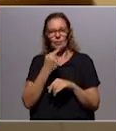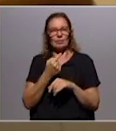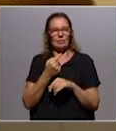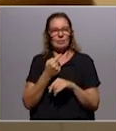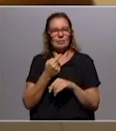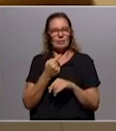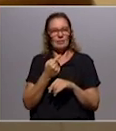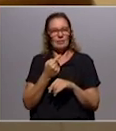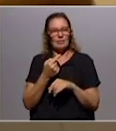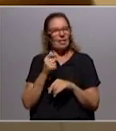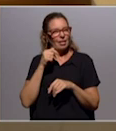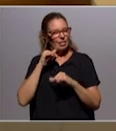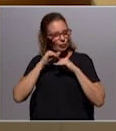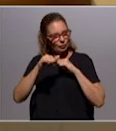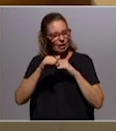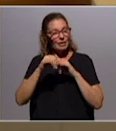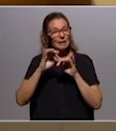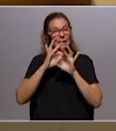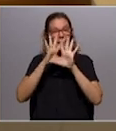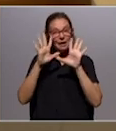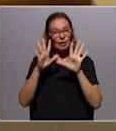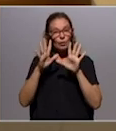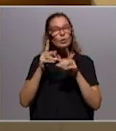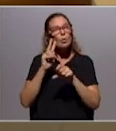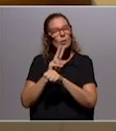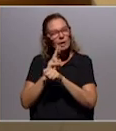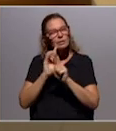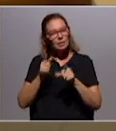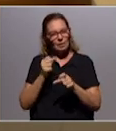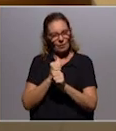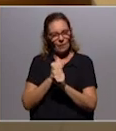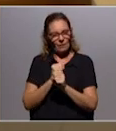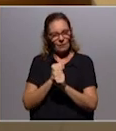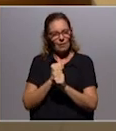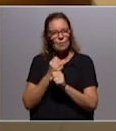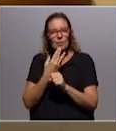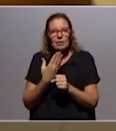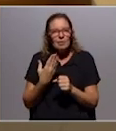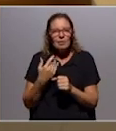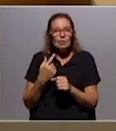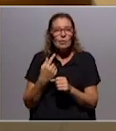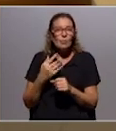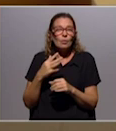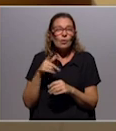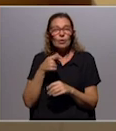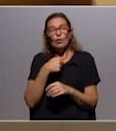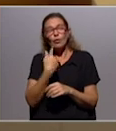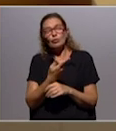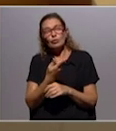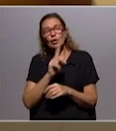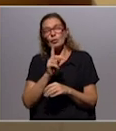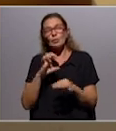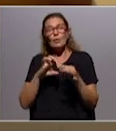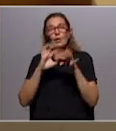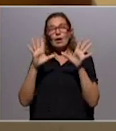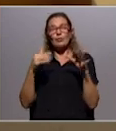en esta jerga denuncia no es transparentar y defender también la gestión porque si no lo que pagamos lo que no somos transparentes